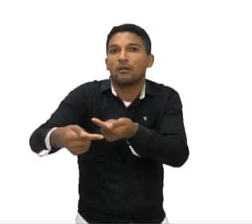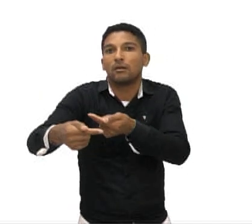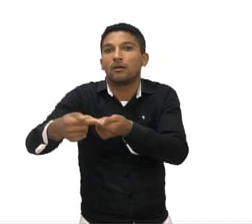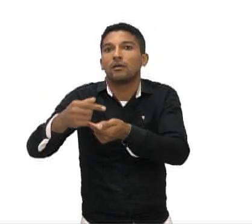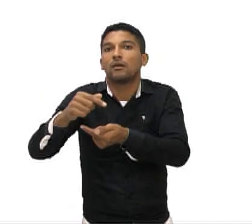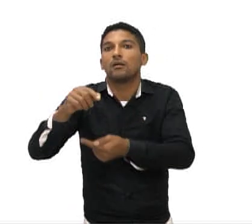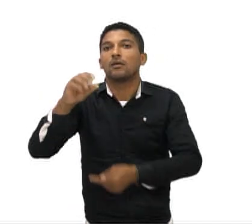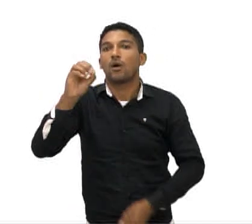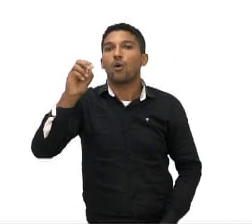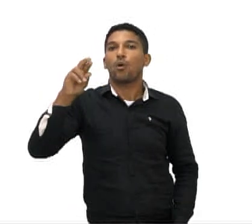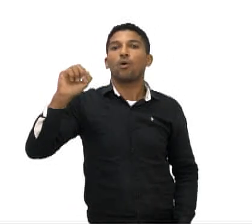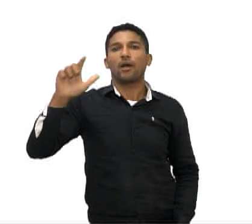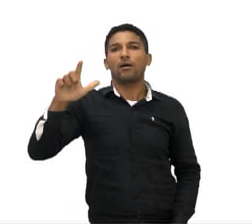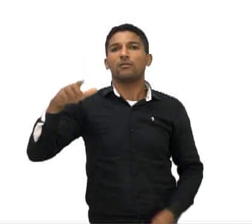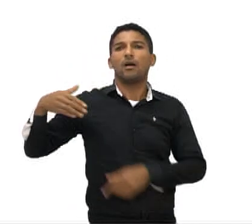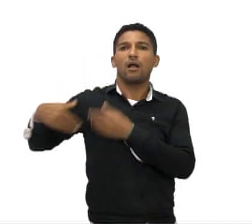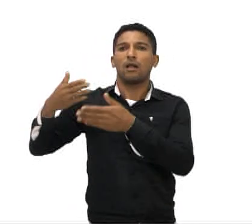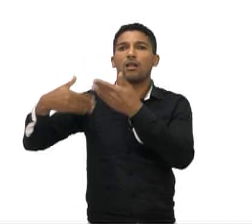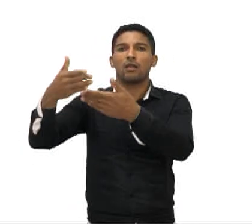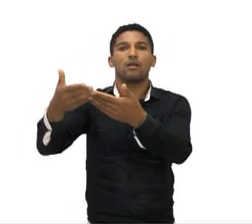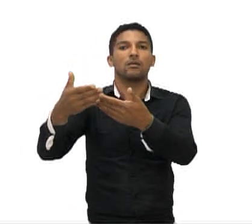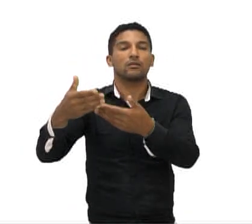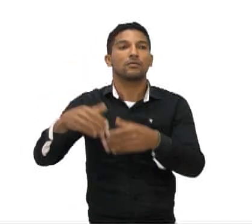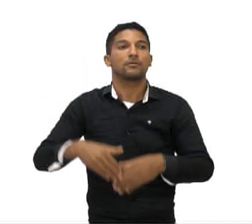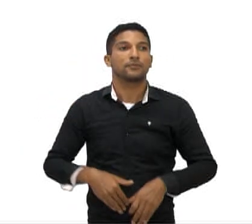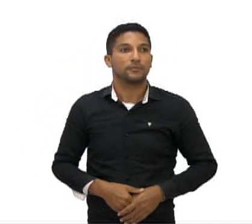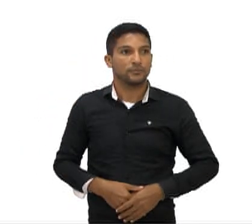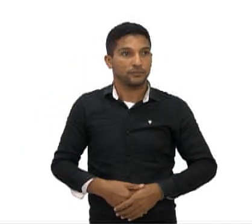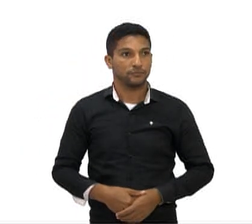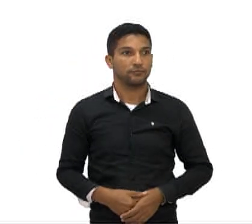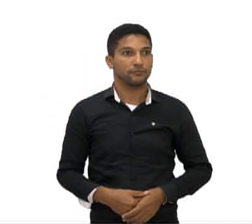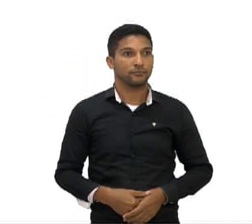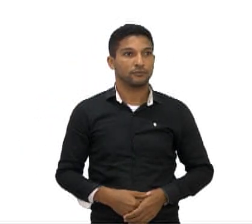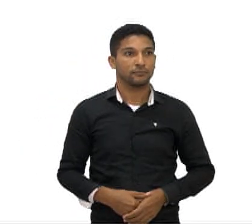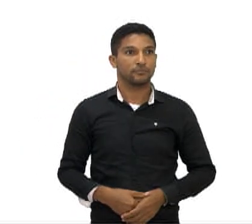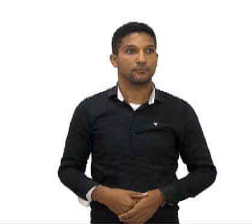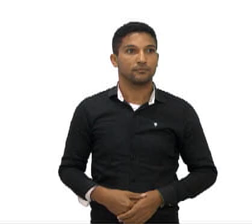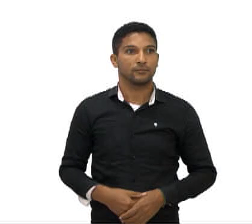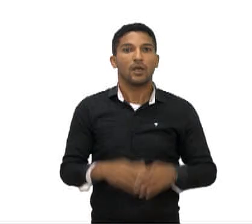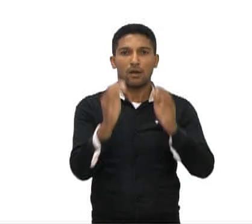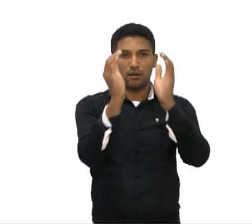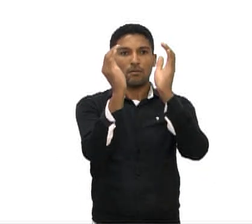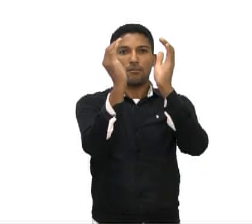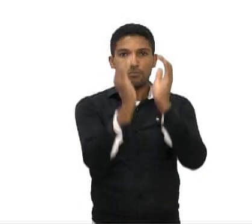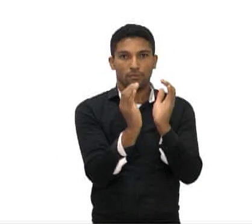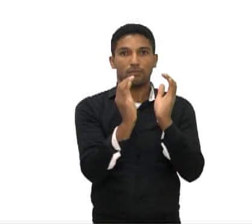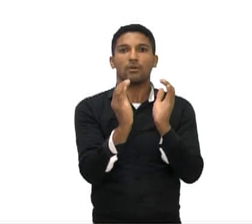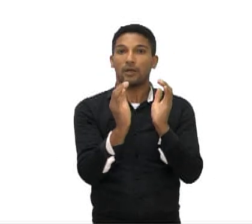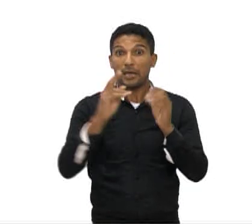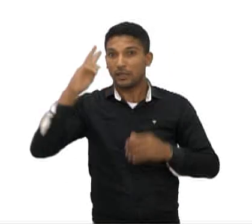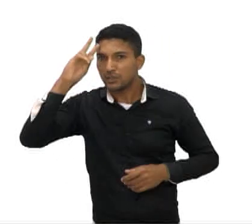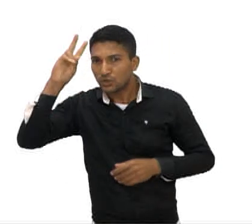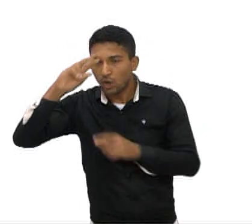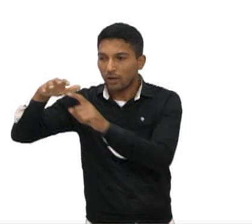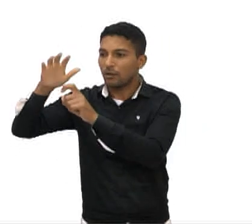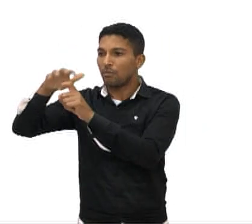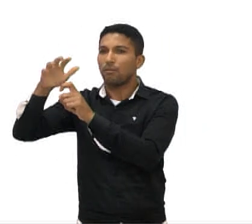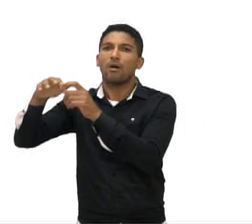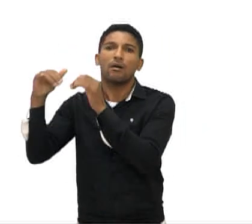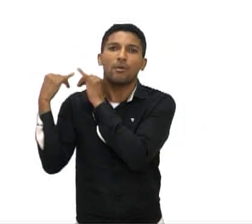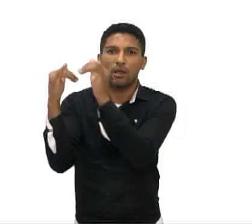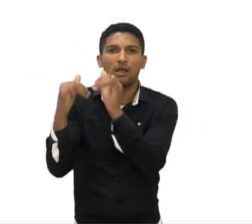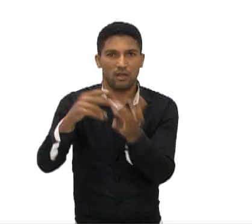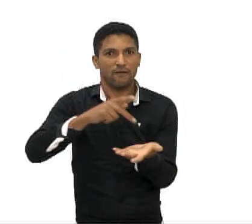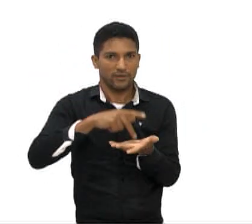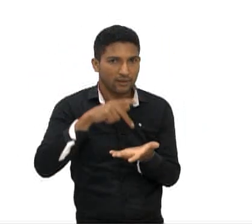generalmente apresenta uma moraleja. La historia presenta una introducción, un